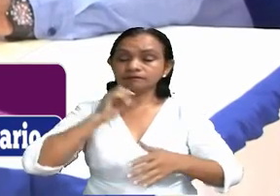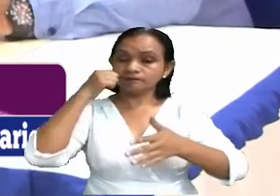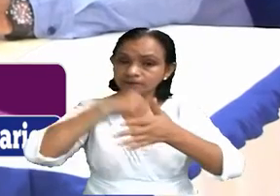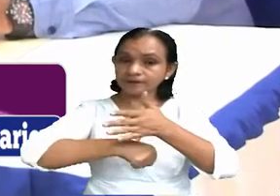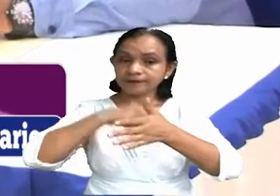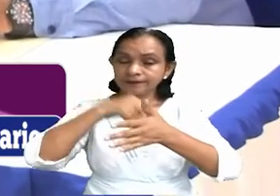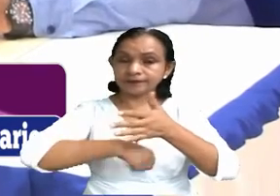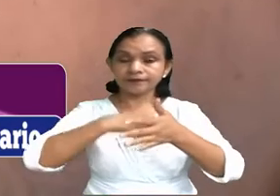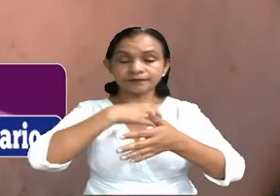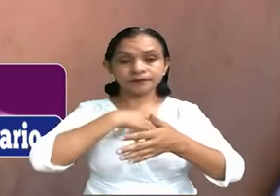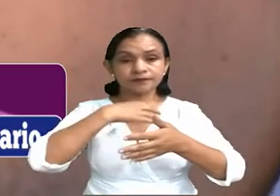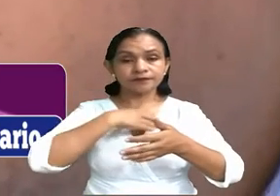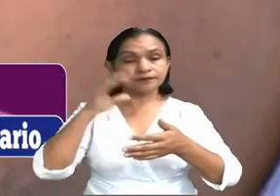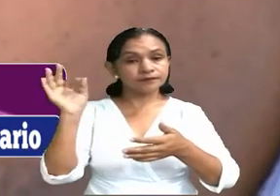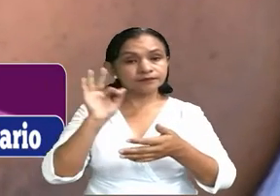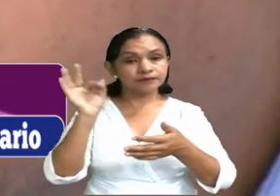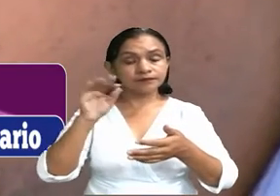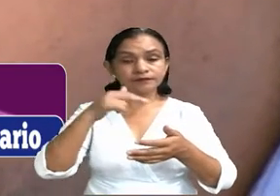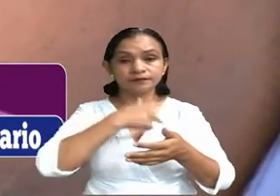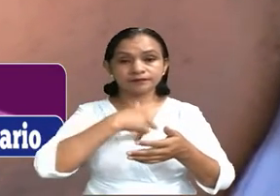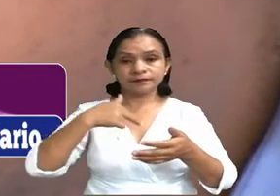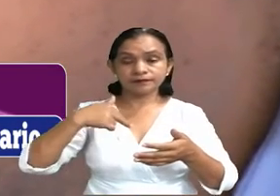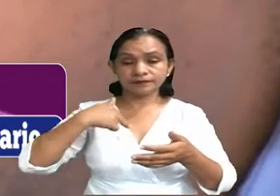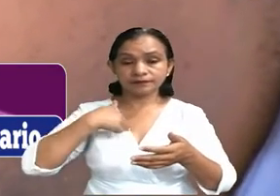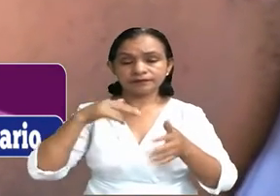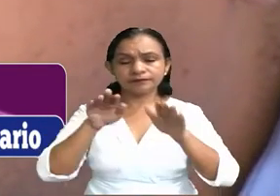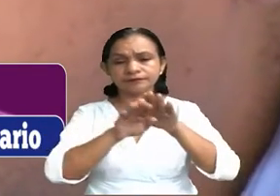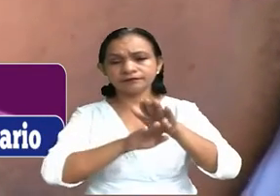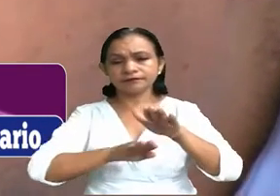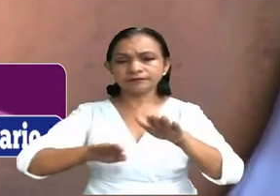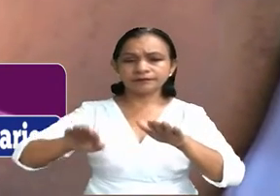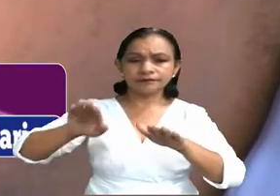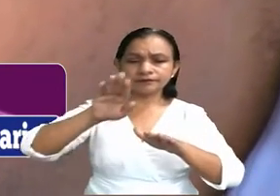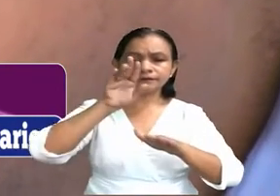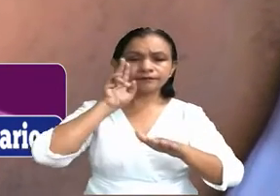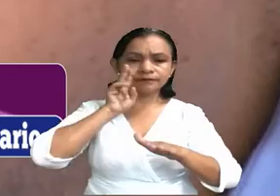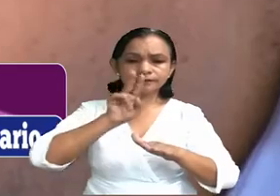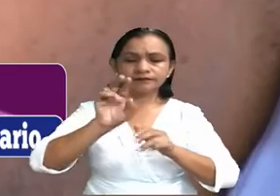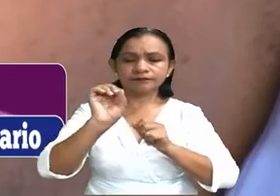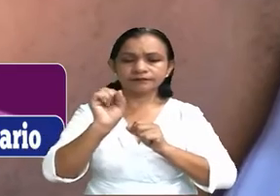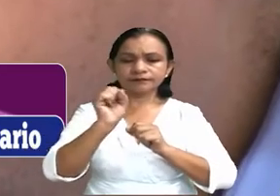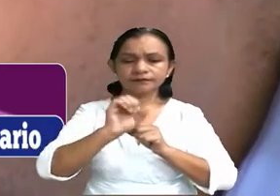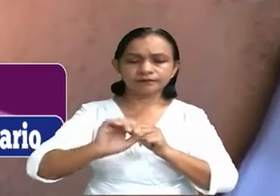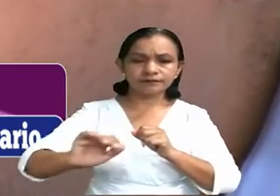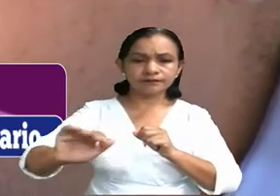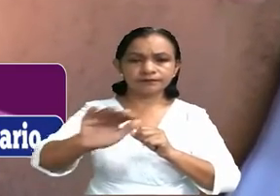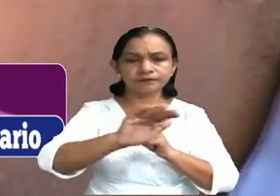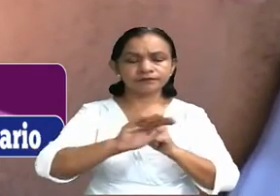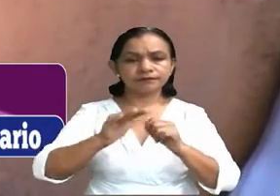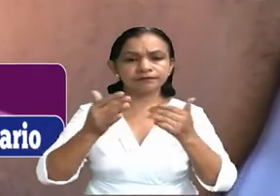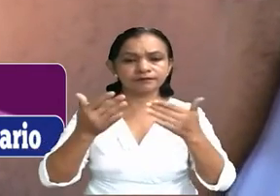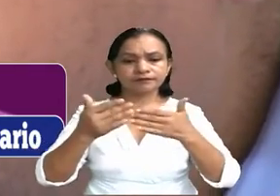fortaleciendo su protagonismo y vaya haciéndose más visible dentro de la sociedad y